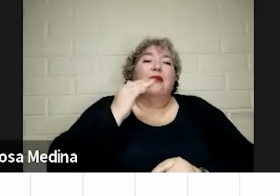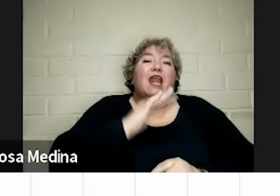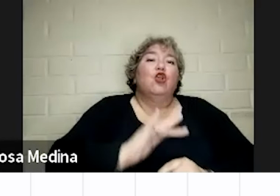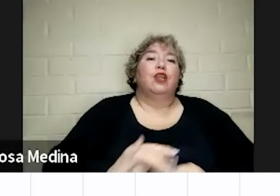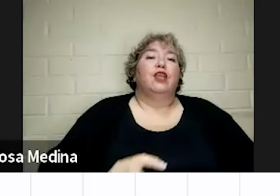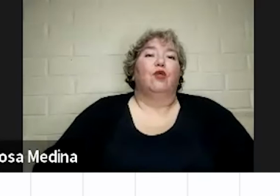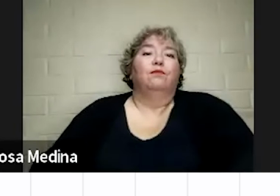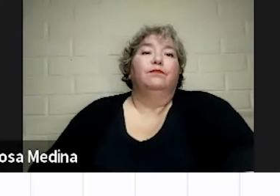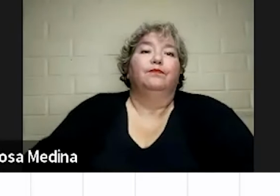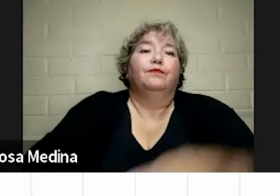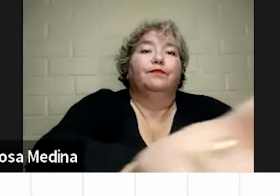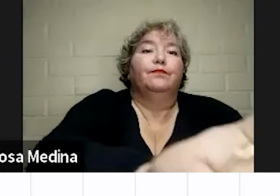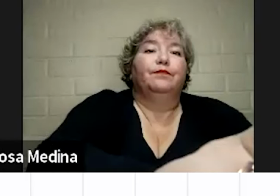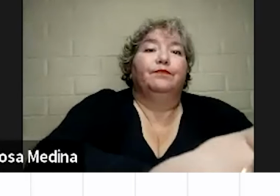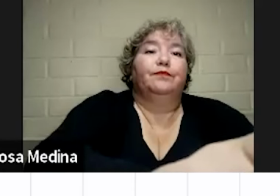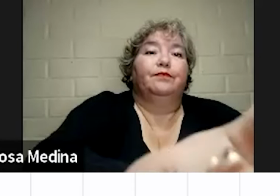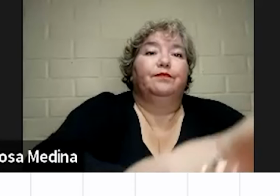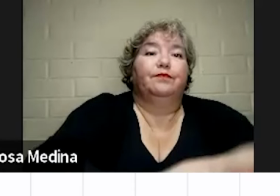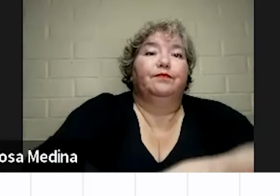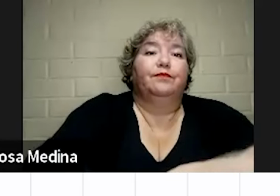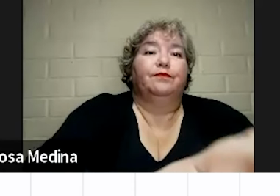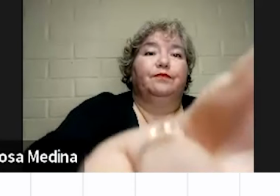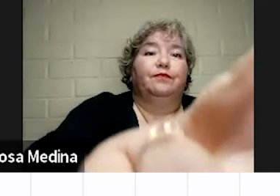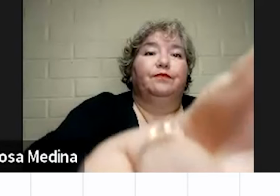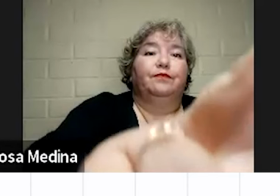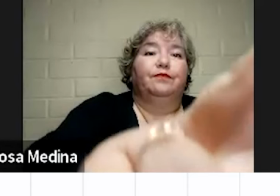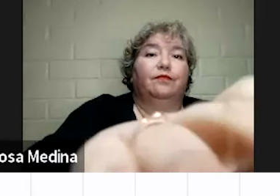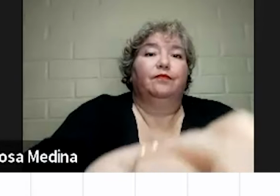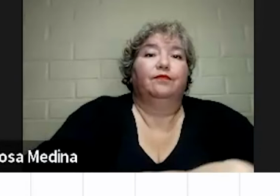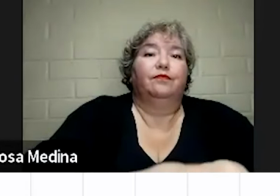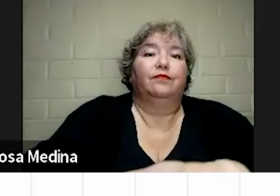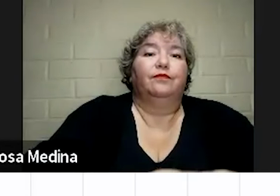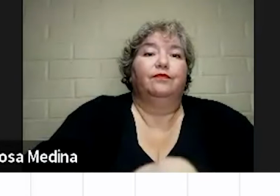que hago con mis alumnas en la universidad, así que sí también les podría servir para niños más grandes algunas cositas.